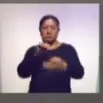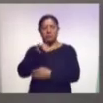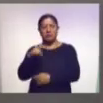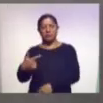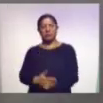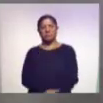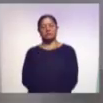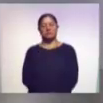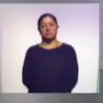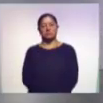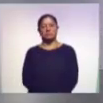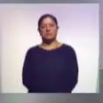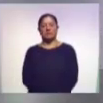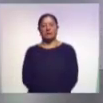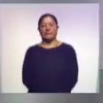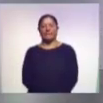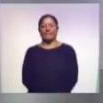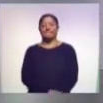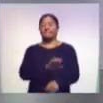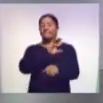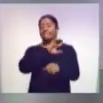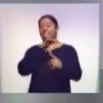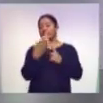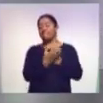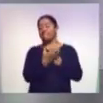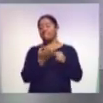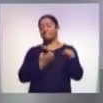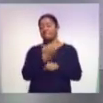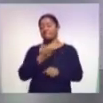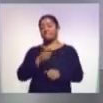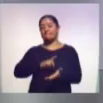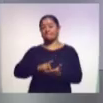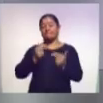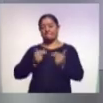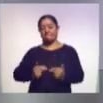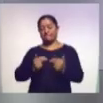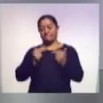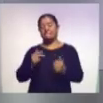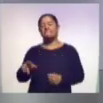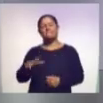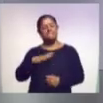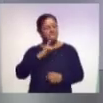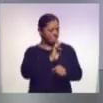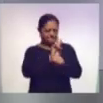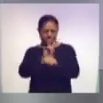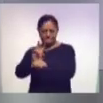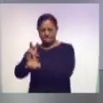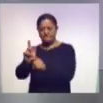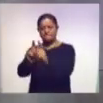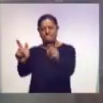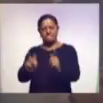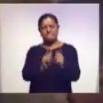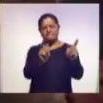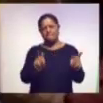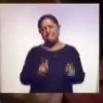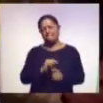Gómez. Y la Comisión Estatal de los Derechos Humanos vela por la seguridad de las comunidades indígenas de la entidad.